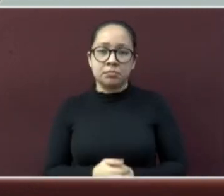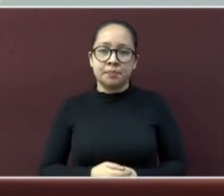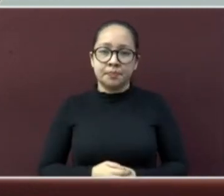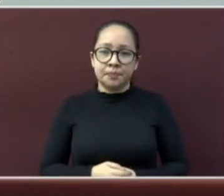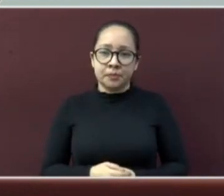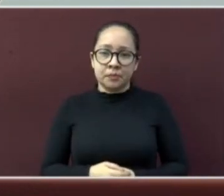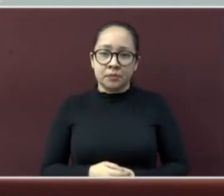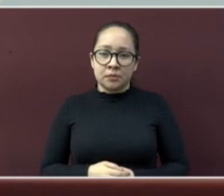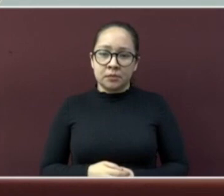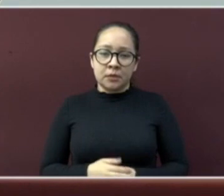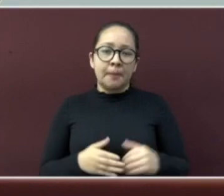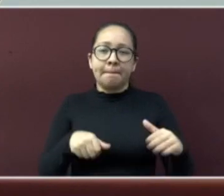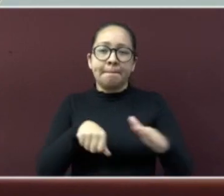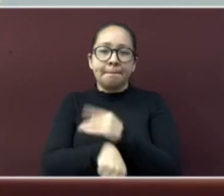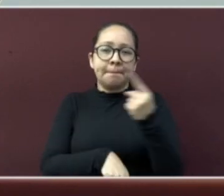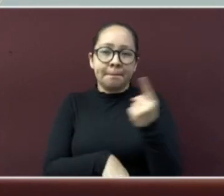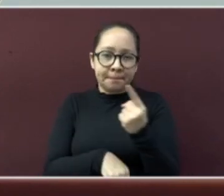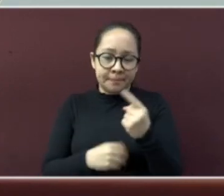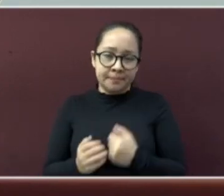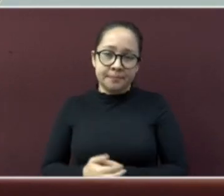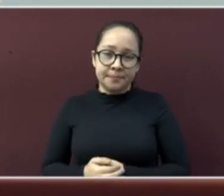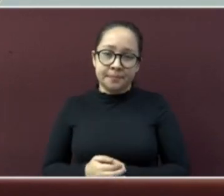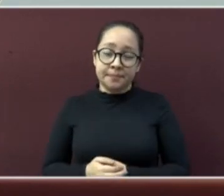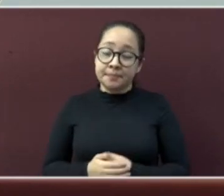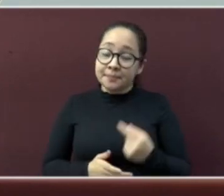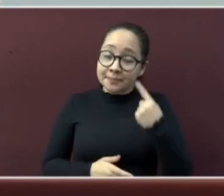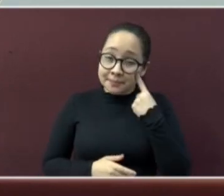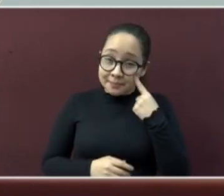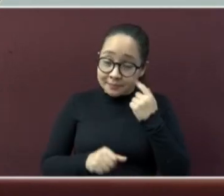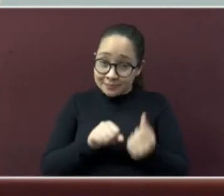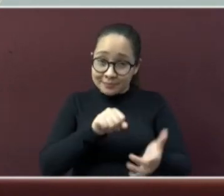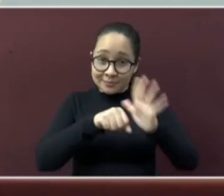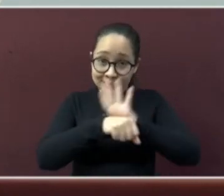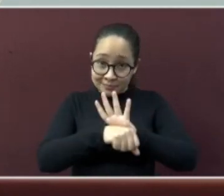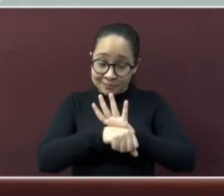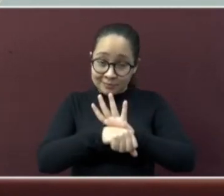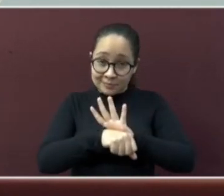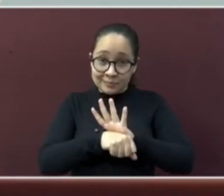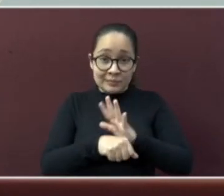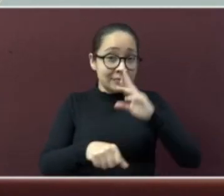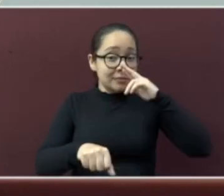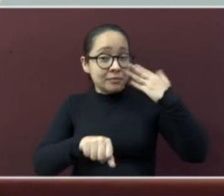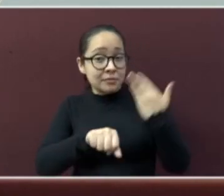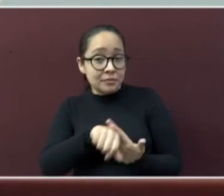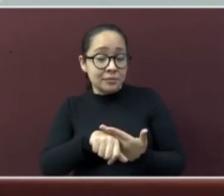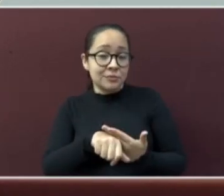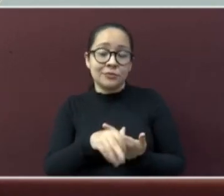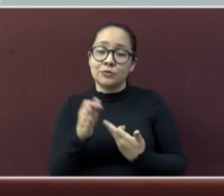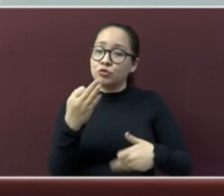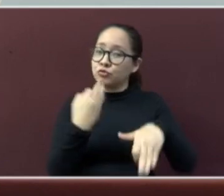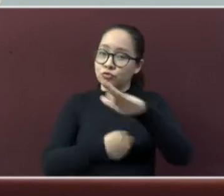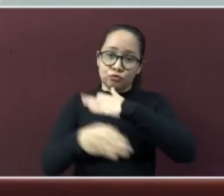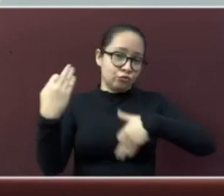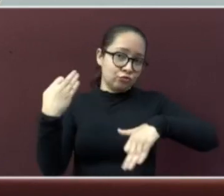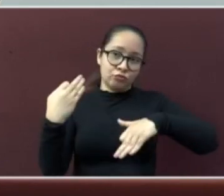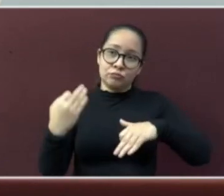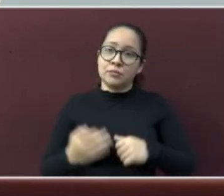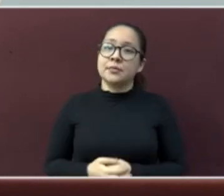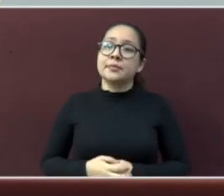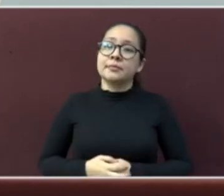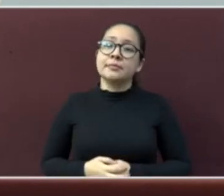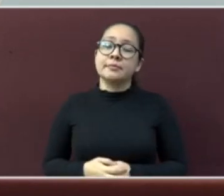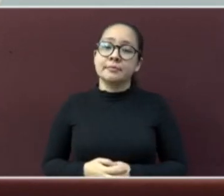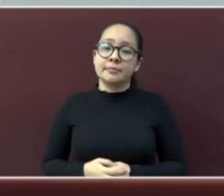familia veracruzana la lucha contra el coronavirus nos involucra a todos de ahí